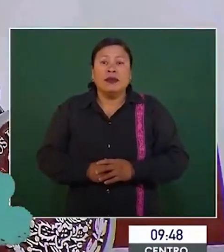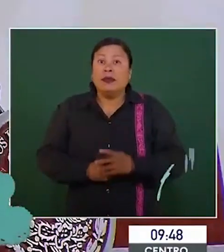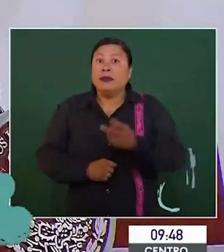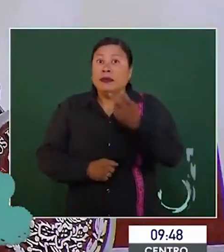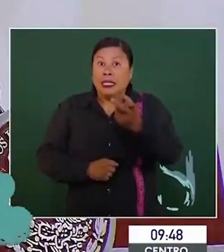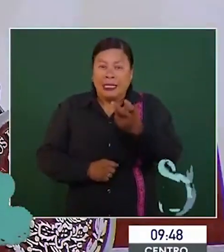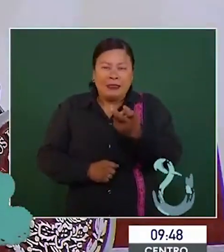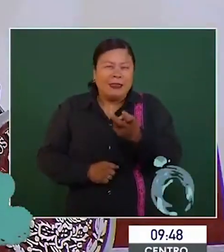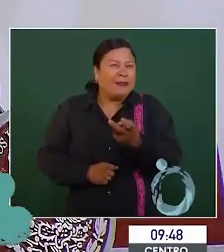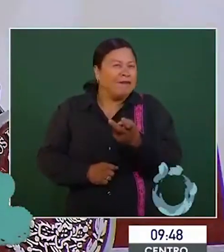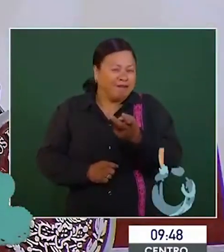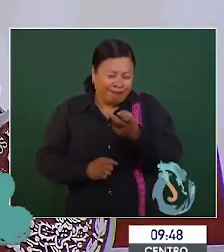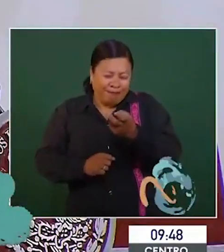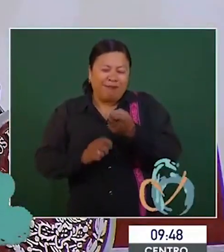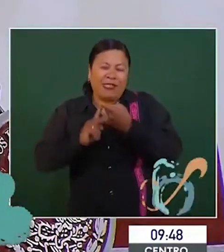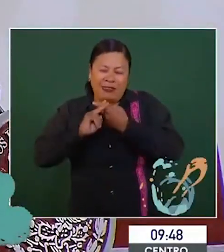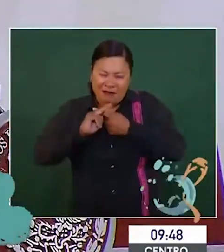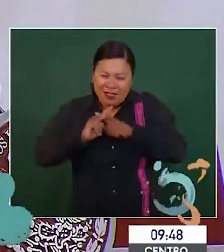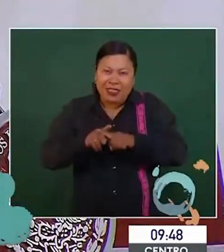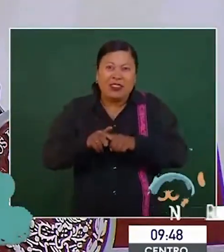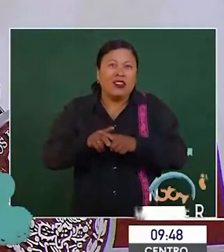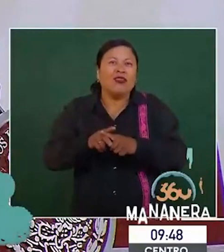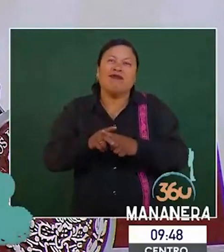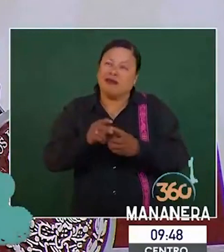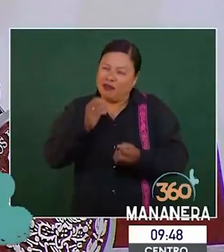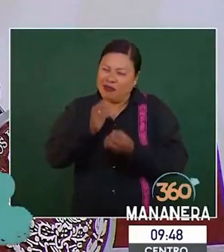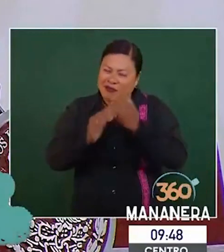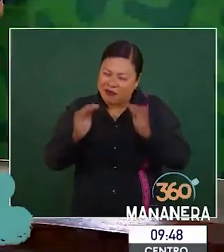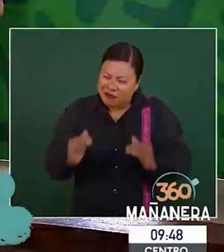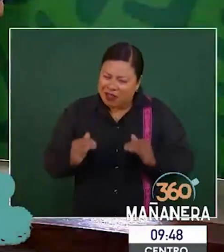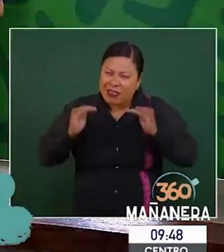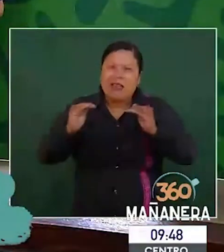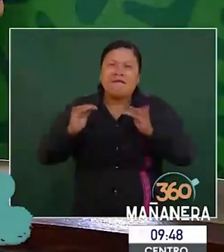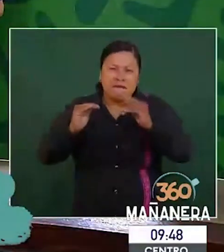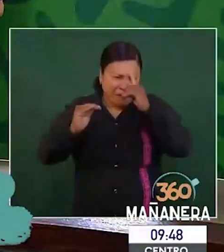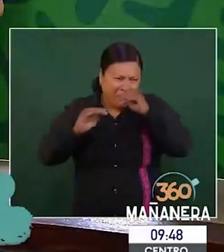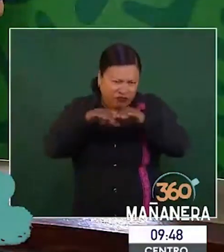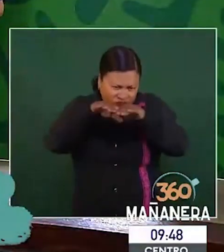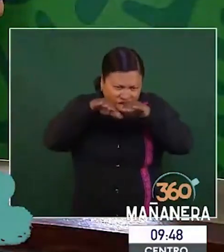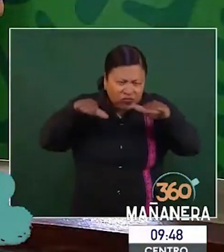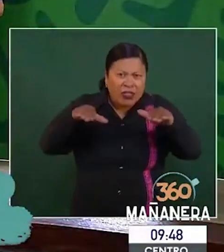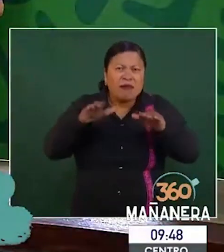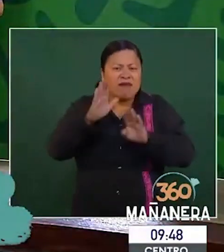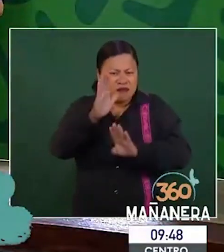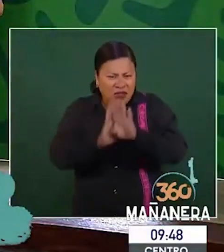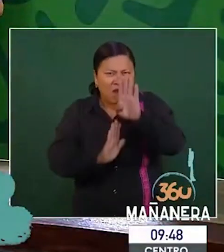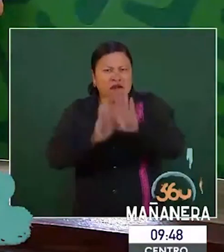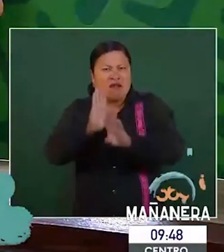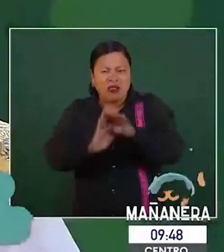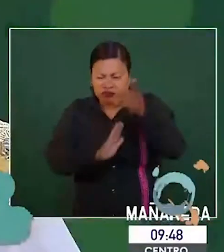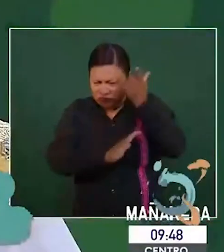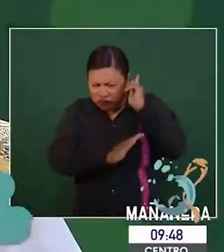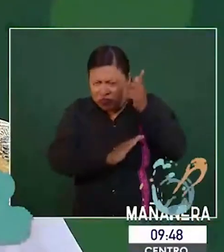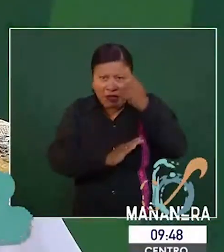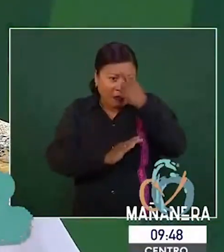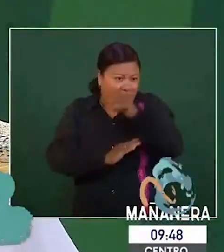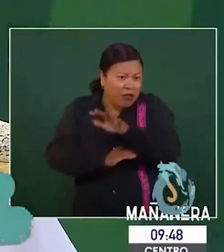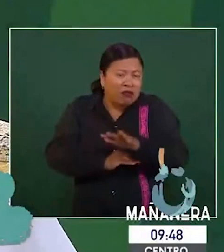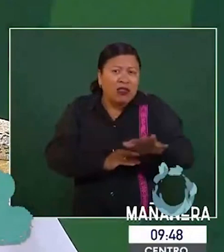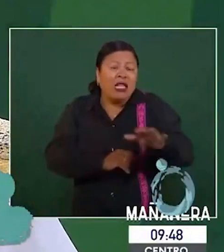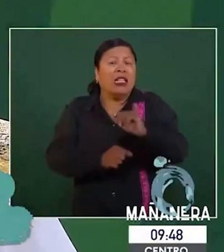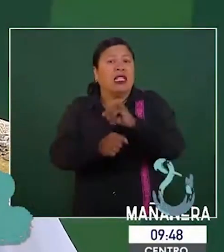es solo el inicio de una nueva etapa de equidad, crecimiento y prosperidad para el Istmo